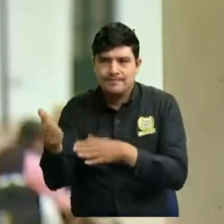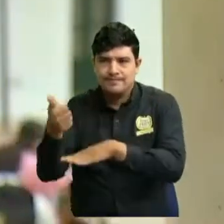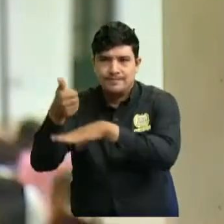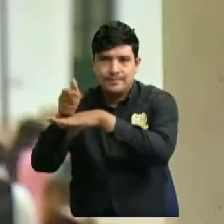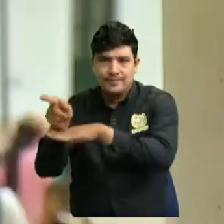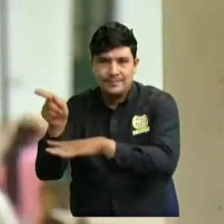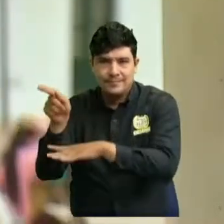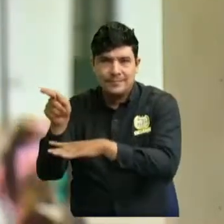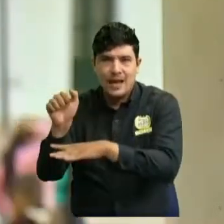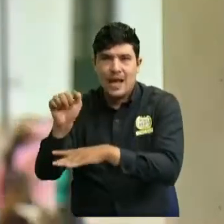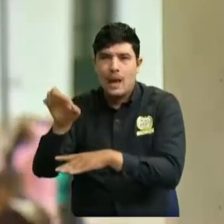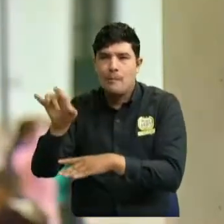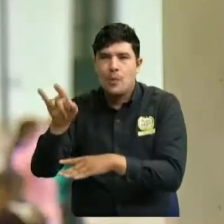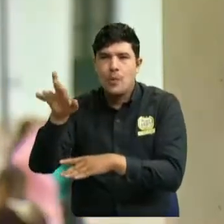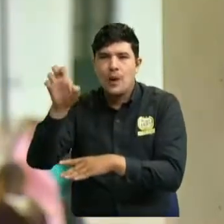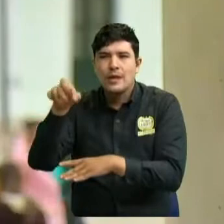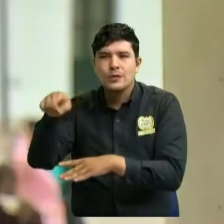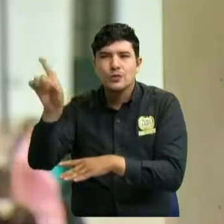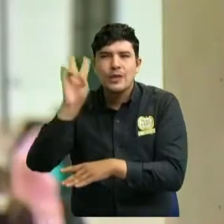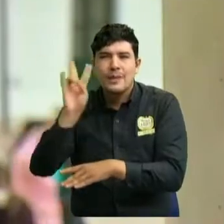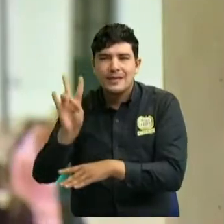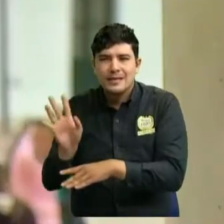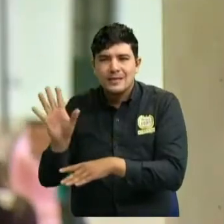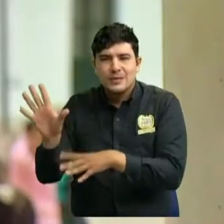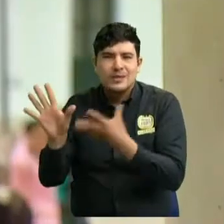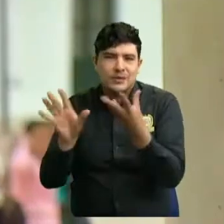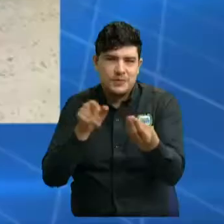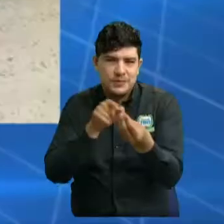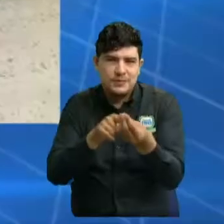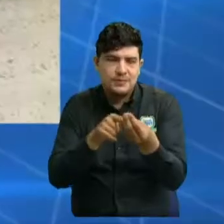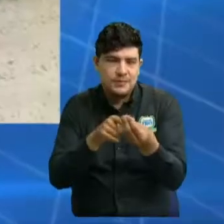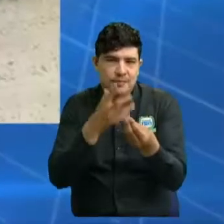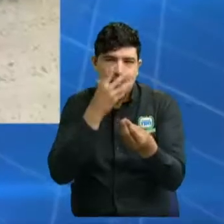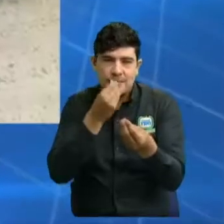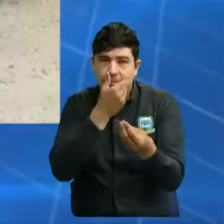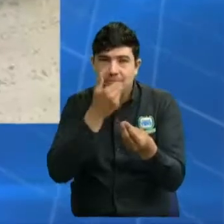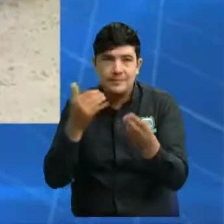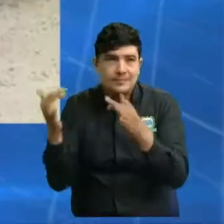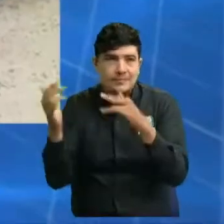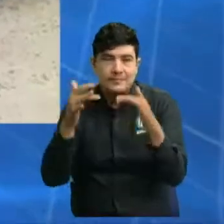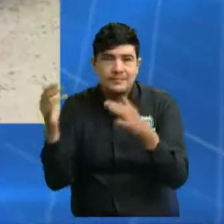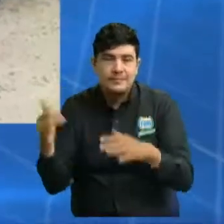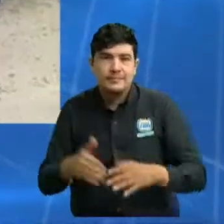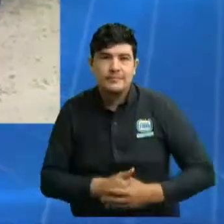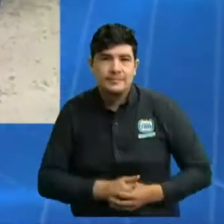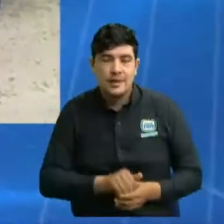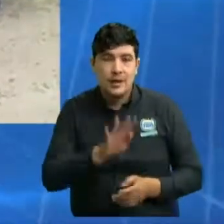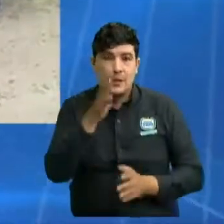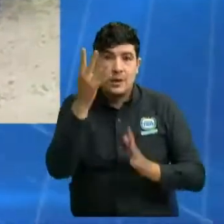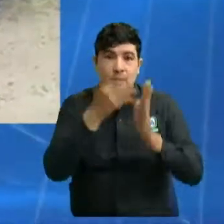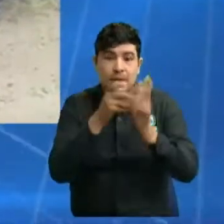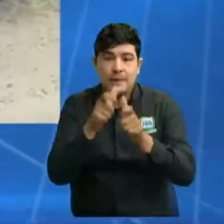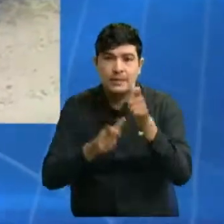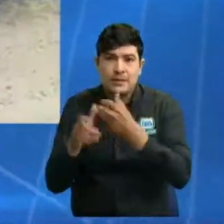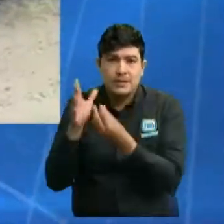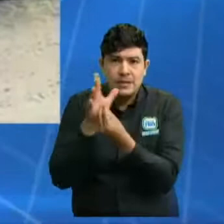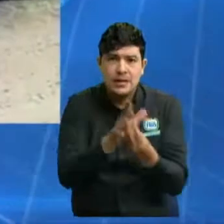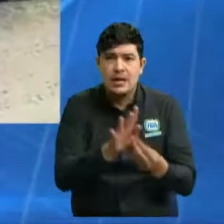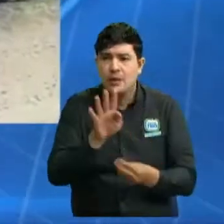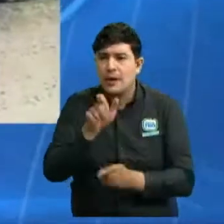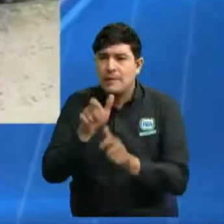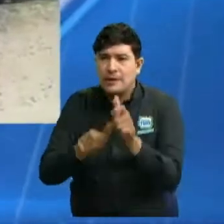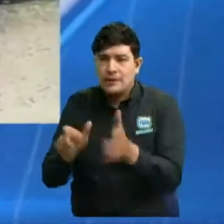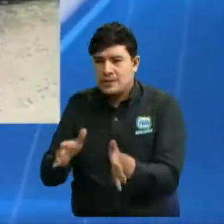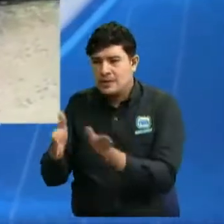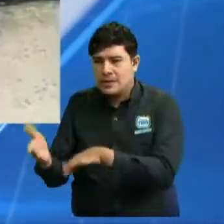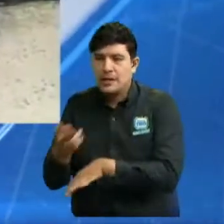del estado Apure de ese país y grupos al margen de la ley. 4.000 desplazados, 9 muertos y 2 personas desaparecidas es